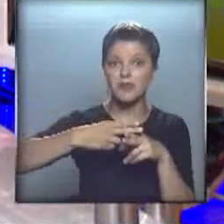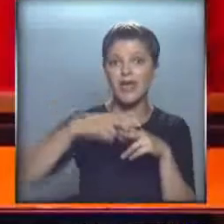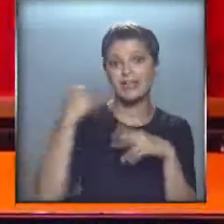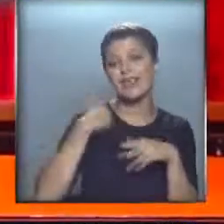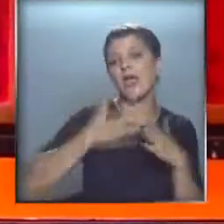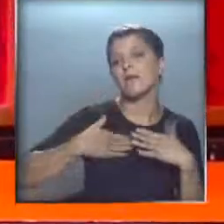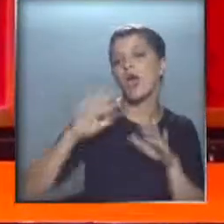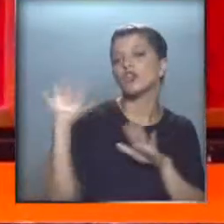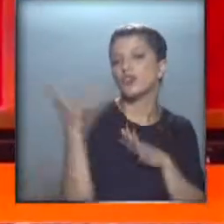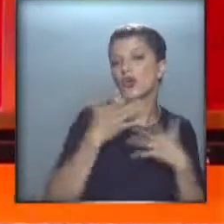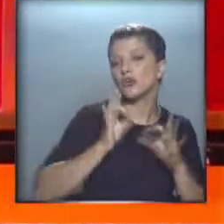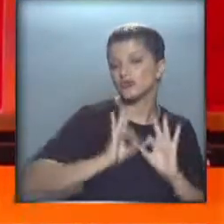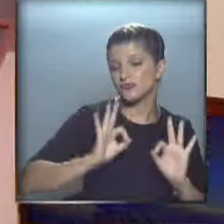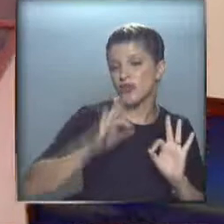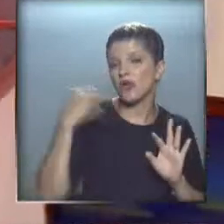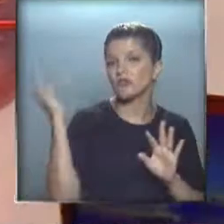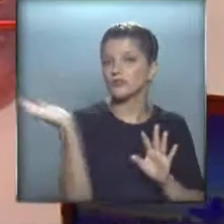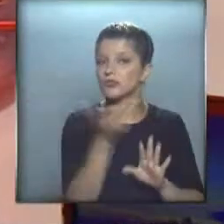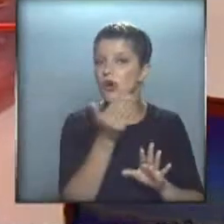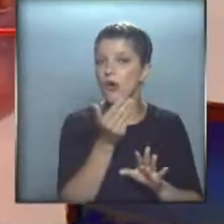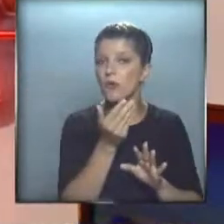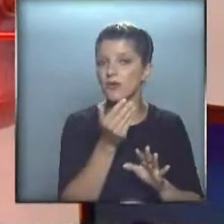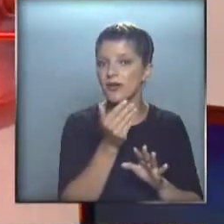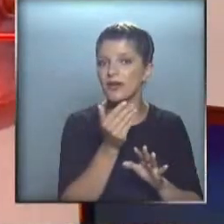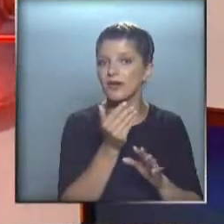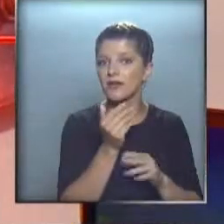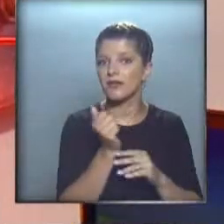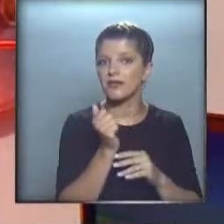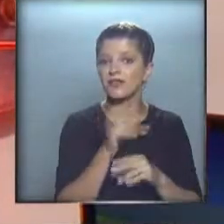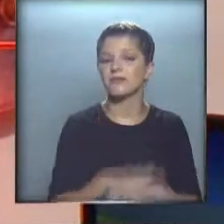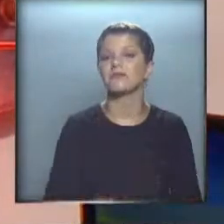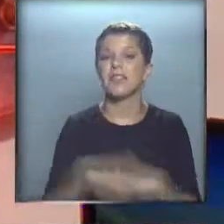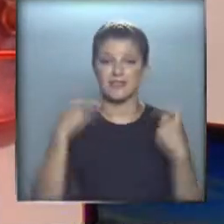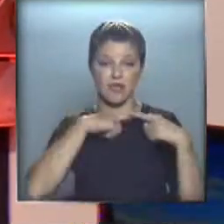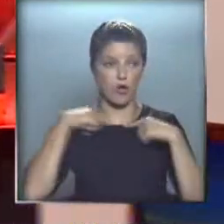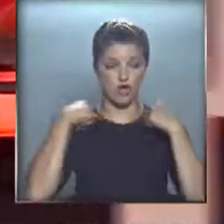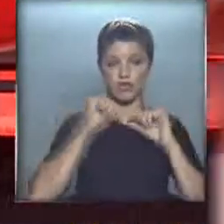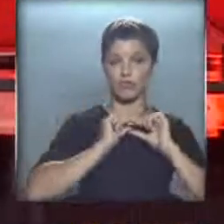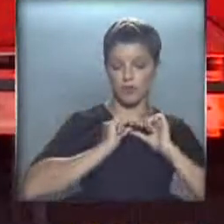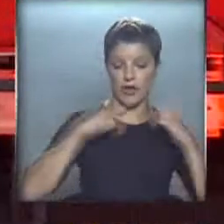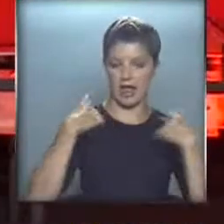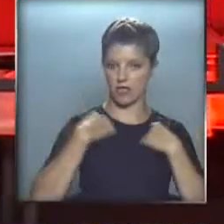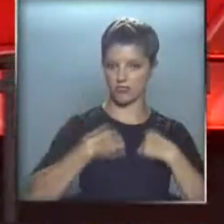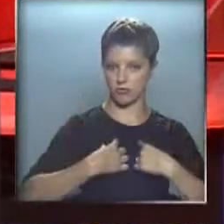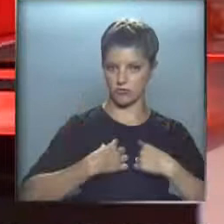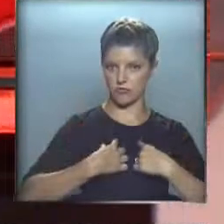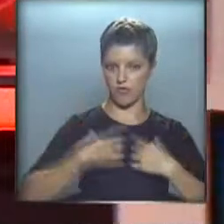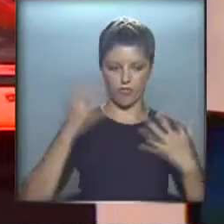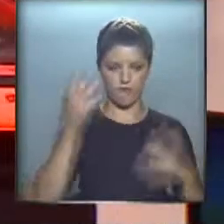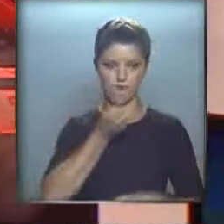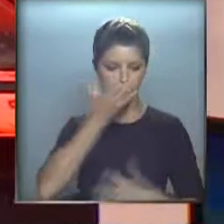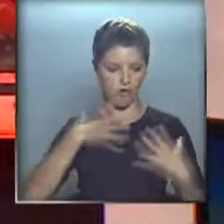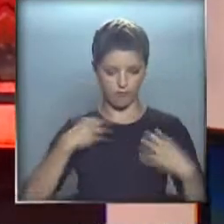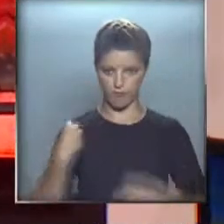se vestía. Era un look, eran jardinero, otro look, botas tejanas, collares de mostacilla, camisas Mao, floridas. Y eran, bueno,